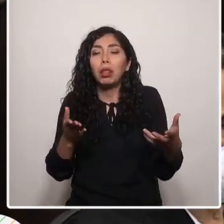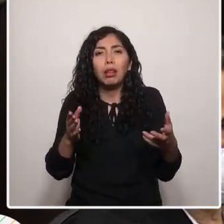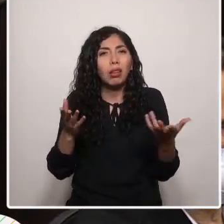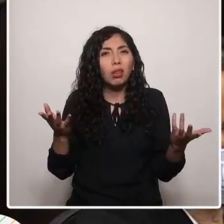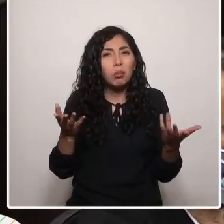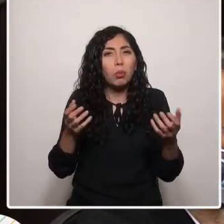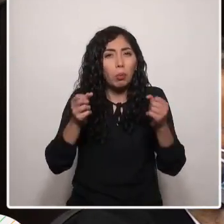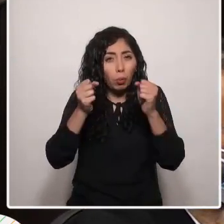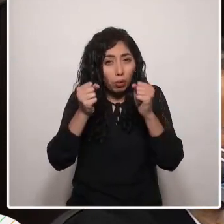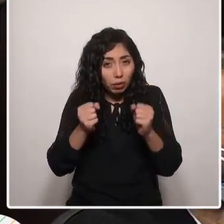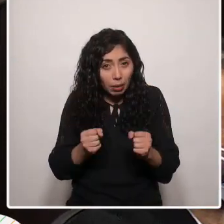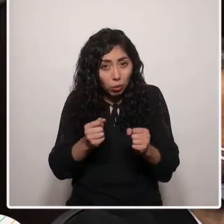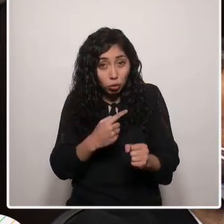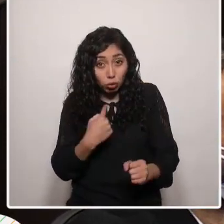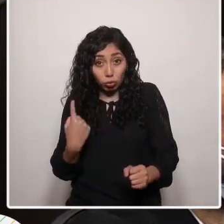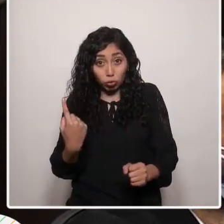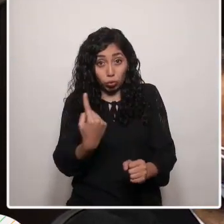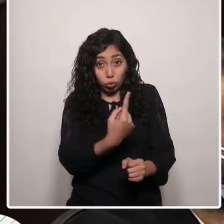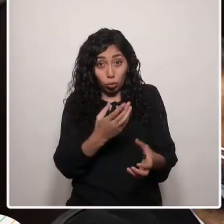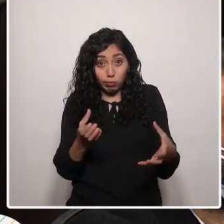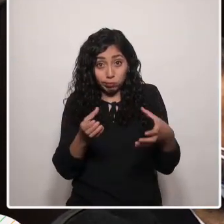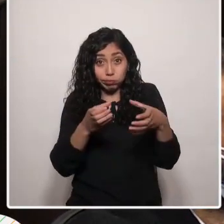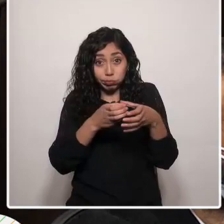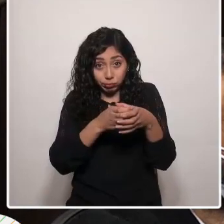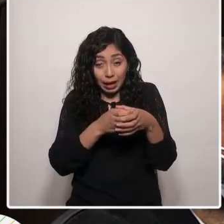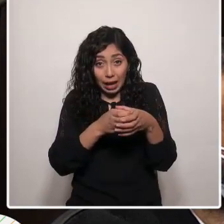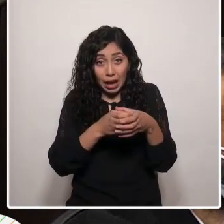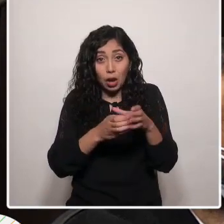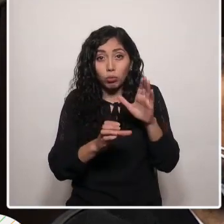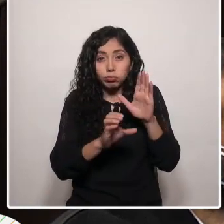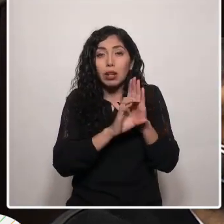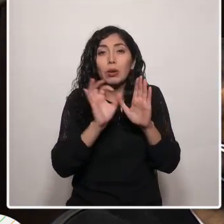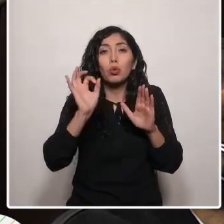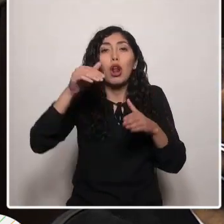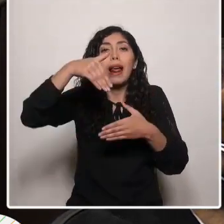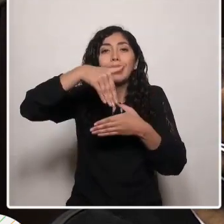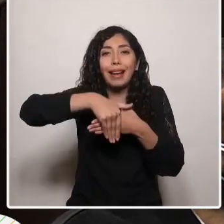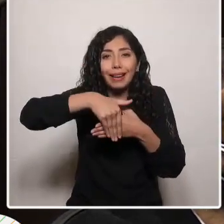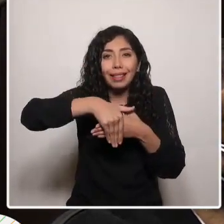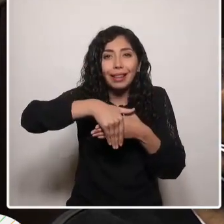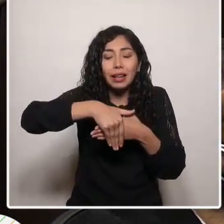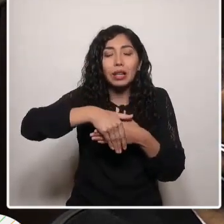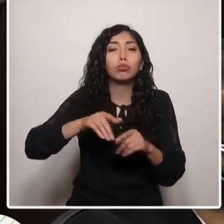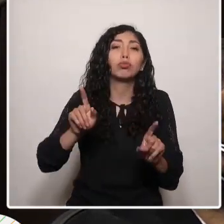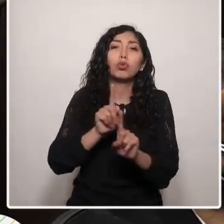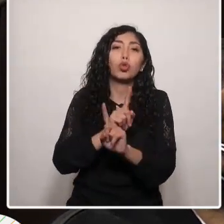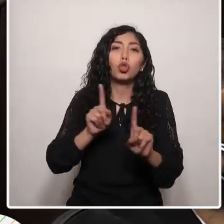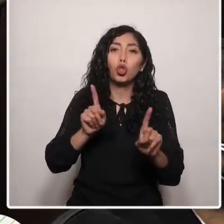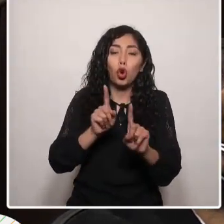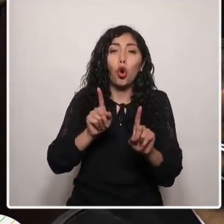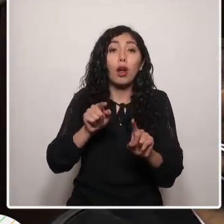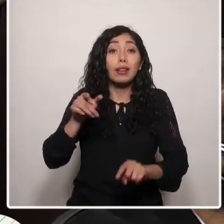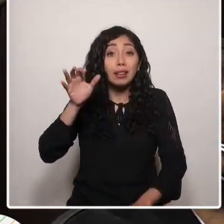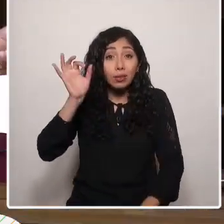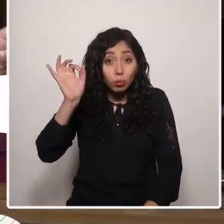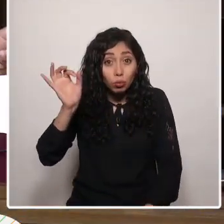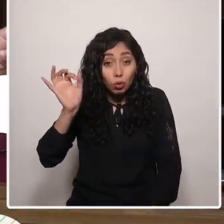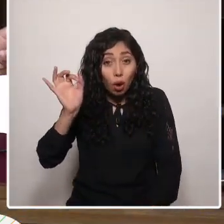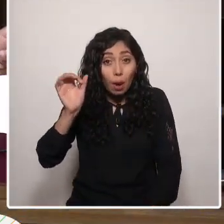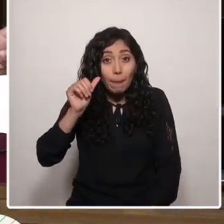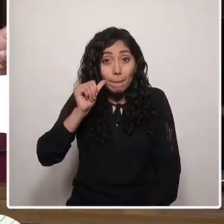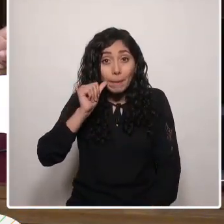podríamos sesionar nosotros como comisión en la tarde. No, la sala sesionará mañana